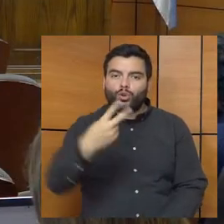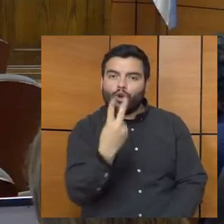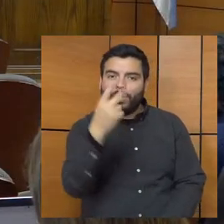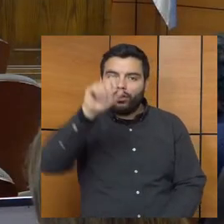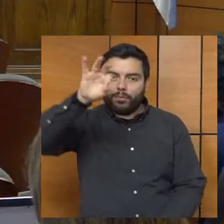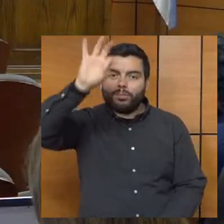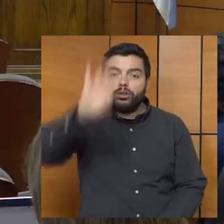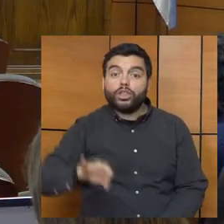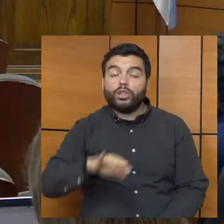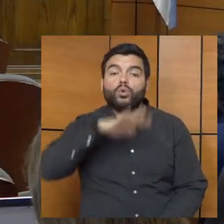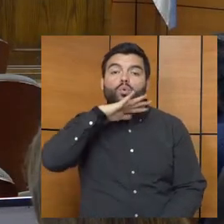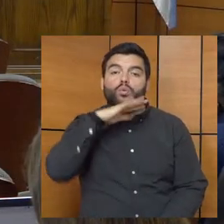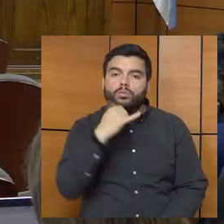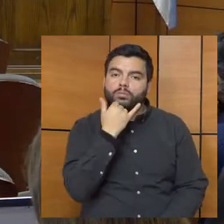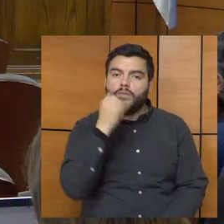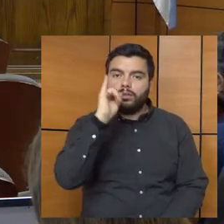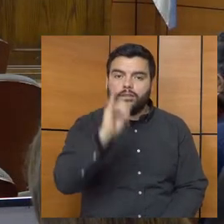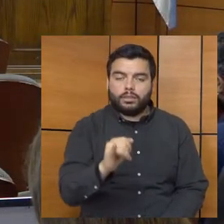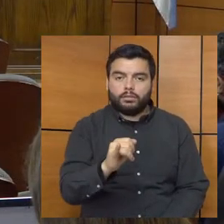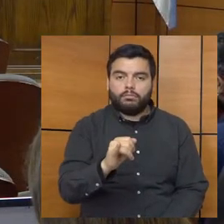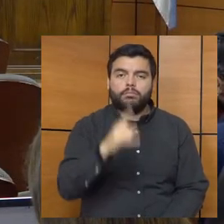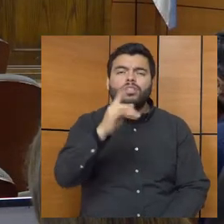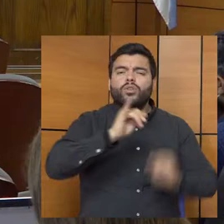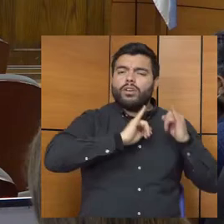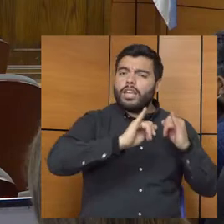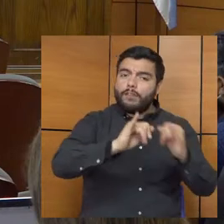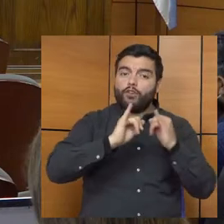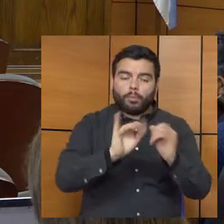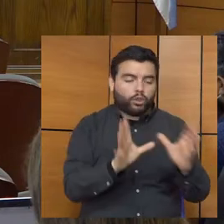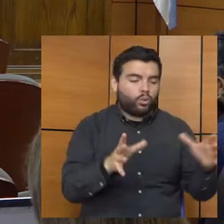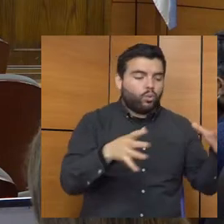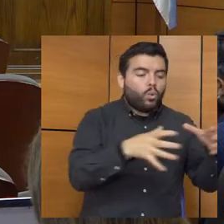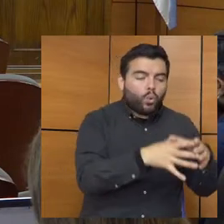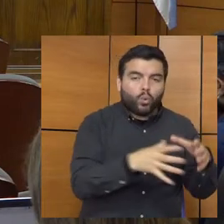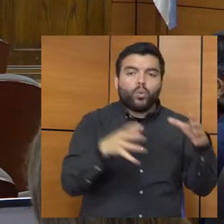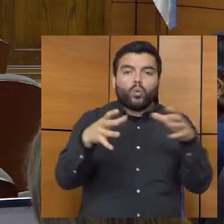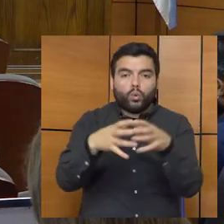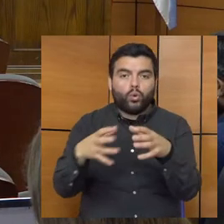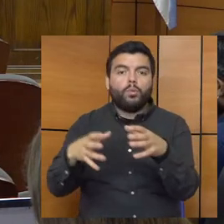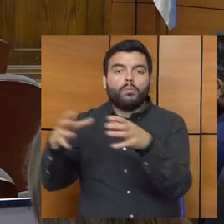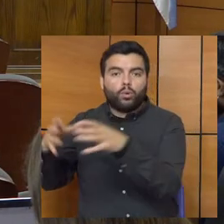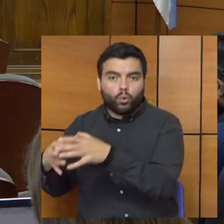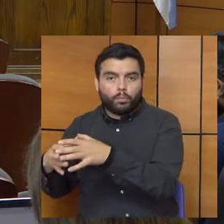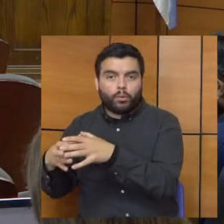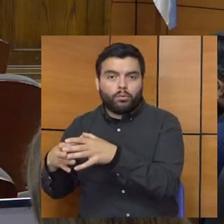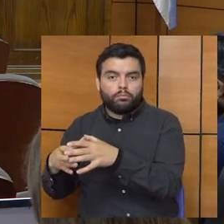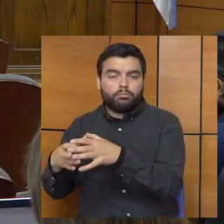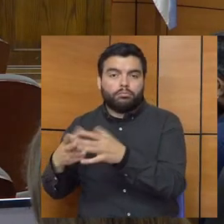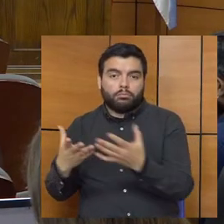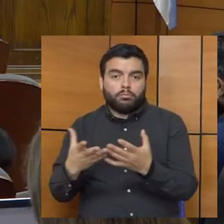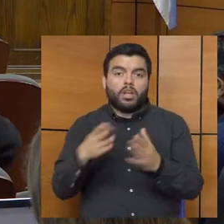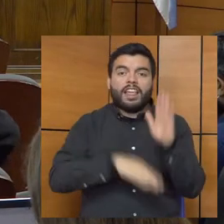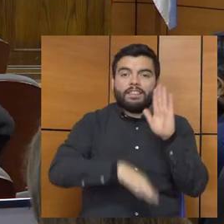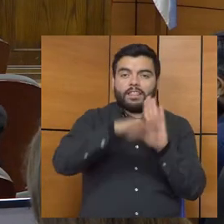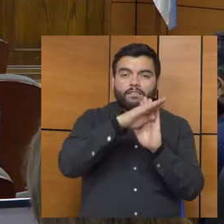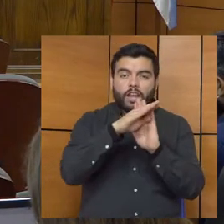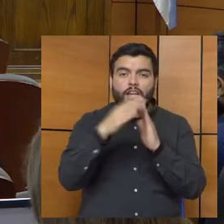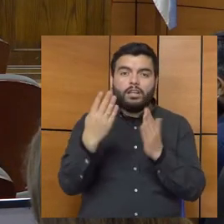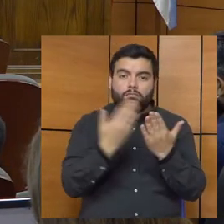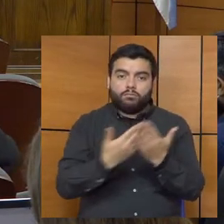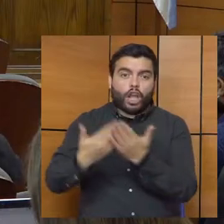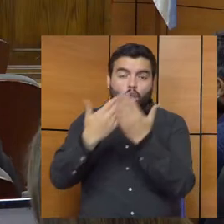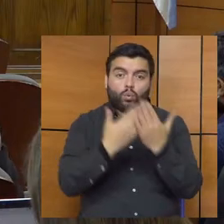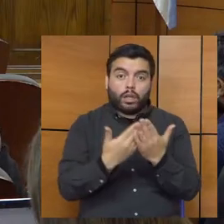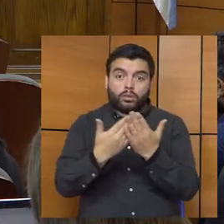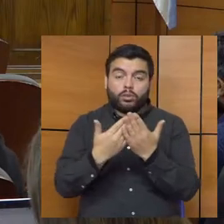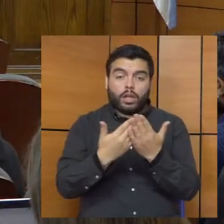Por tanto, vamos viendo con cada uno de esos nodos son grupos, segmentos, algunos con mayores usos y otros con poco uso. Si vemos los que tenían menor uso,